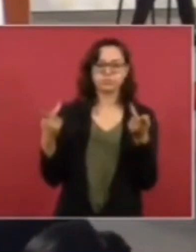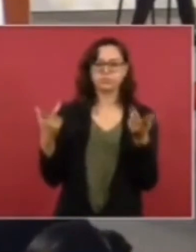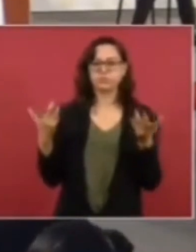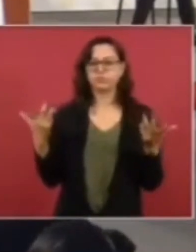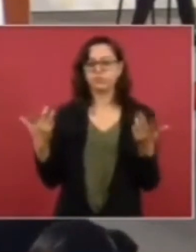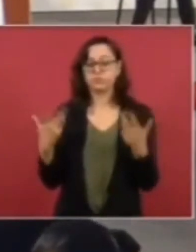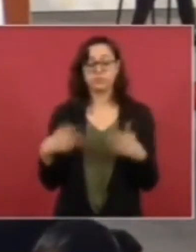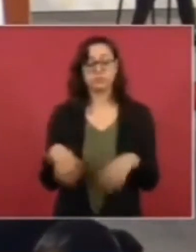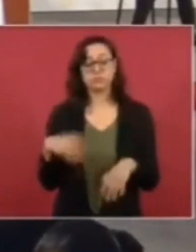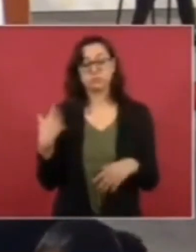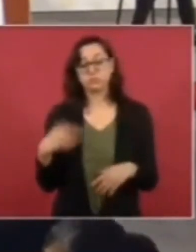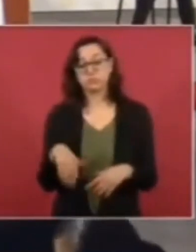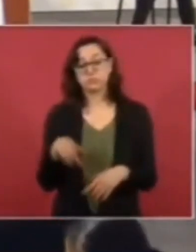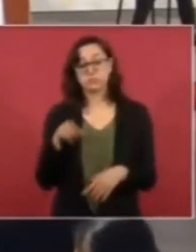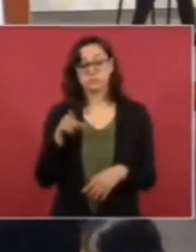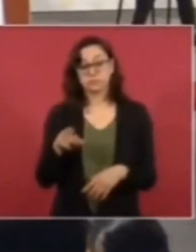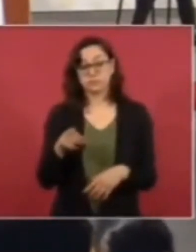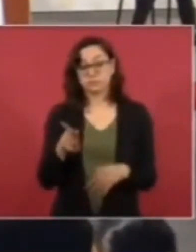Son bestsellers.